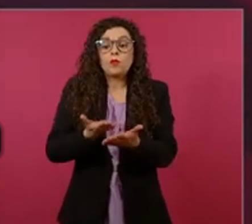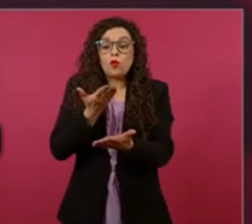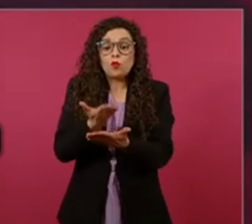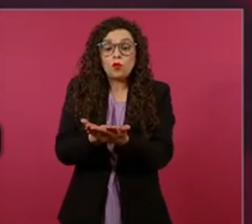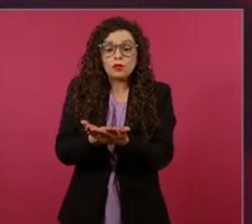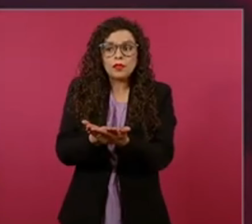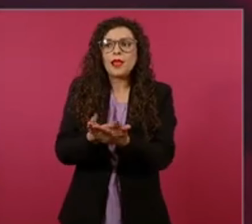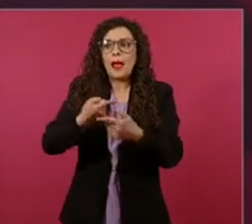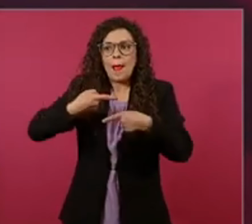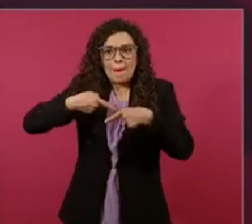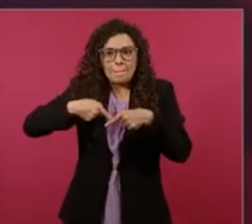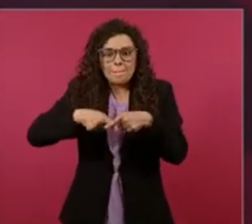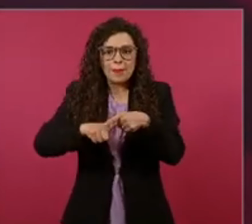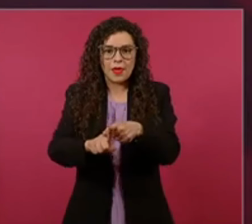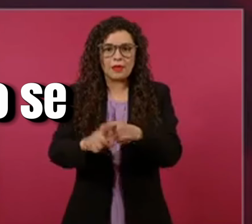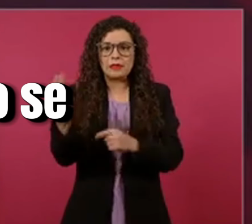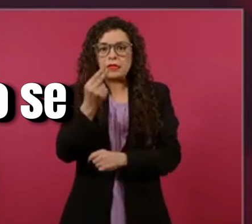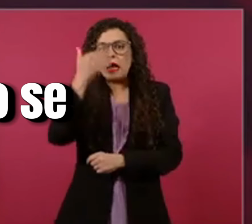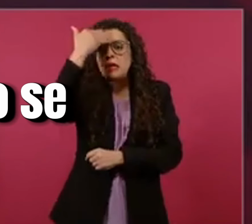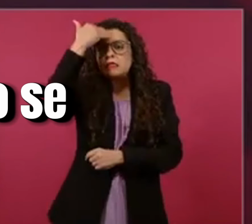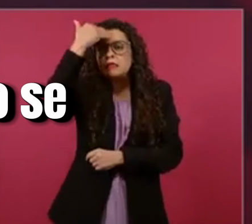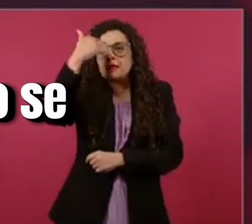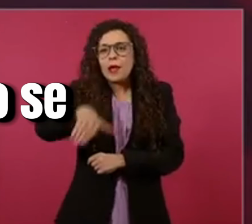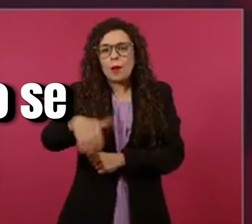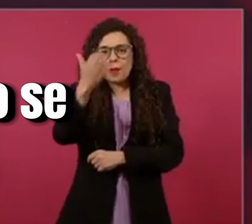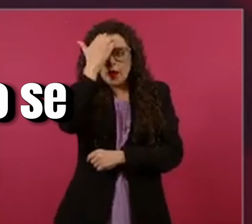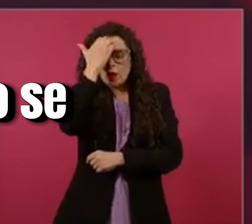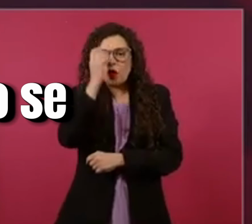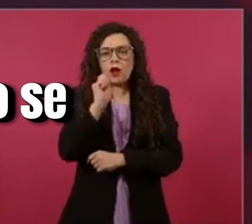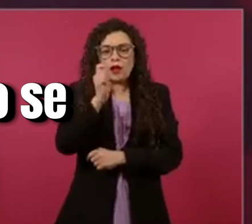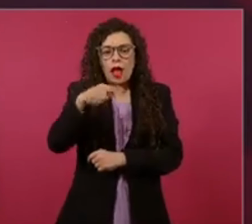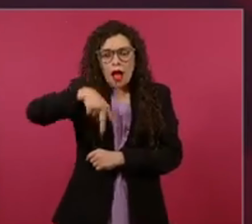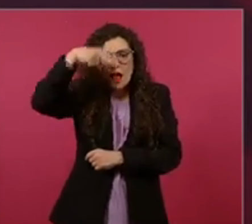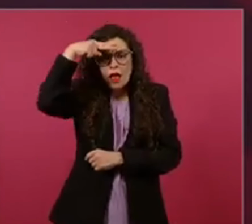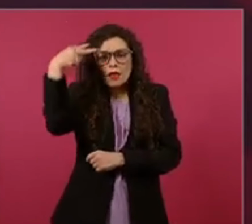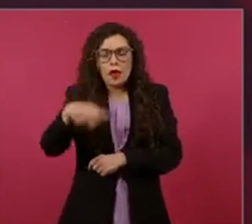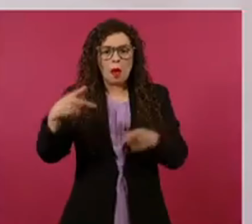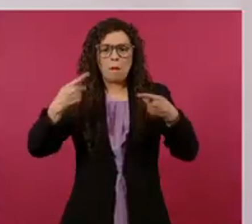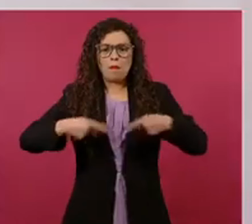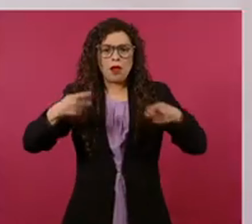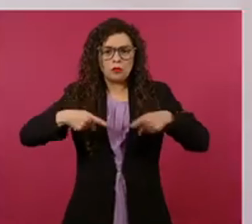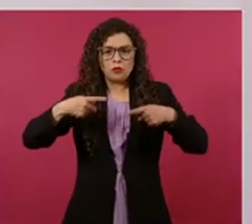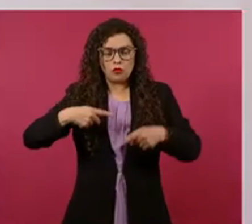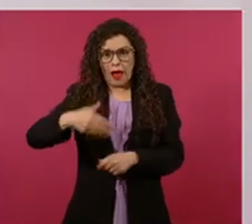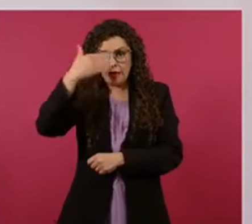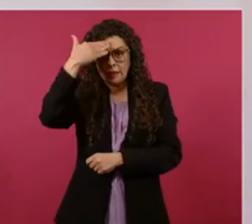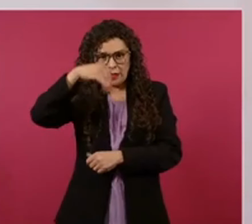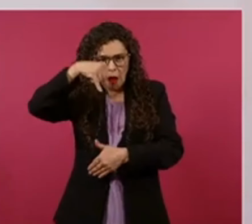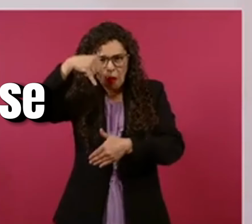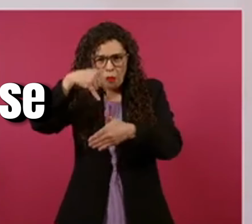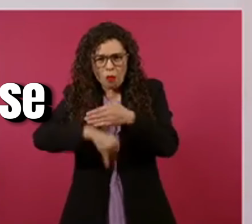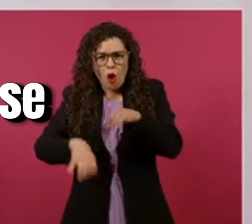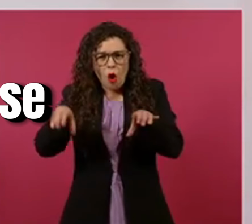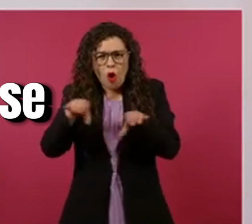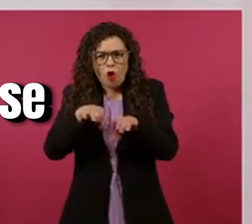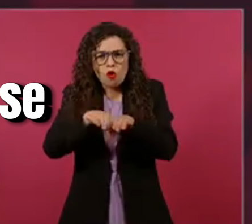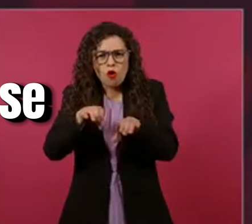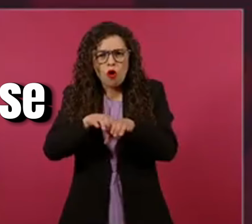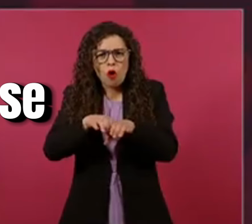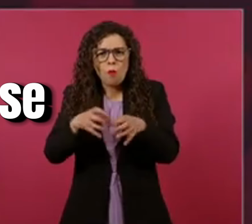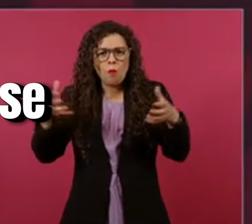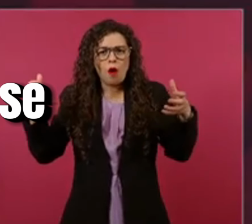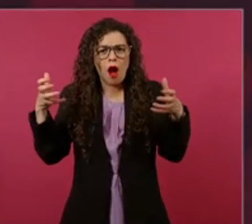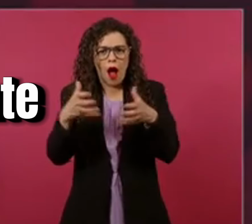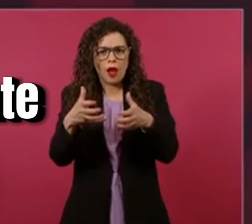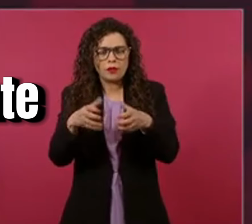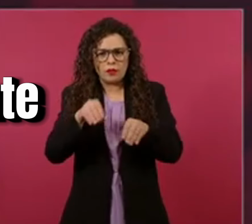que se haga este diálogo, que se conozca. Muy poca gente en México sabe cómo se conforma el Poder Judicial, por ejemplo. Y eso es algo que es importante